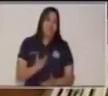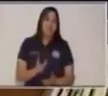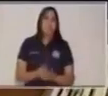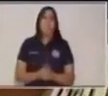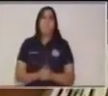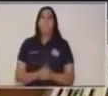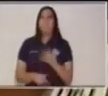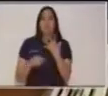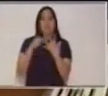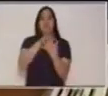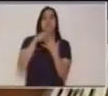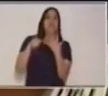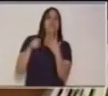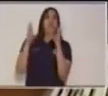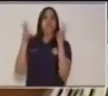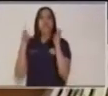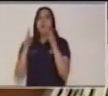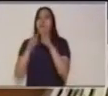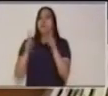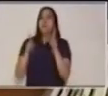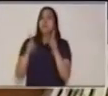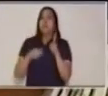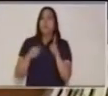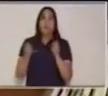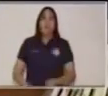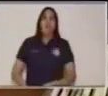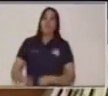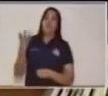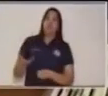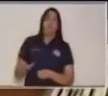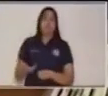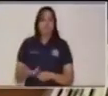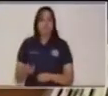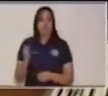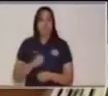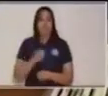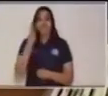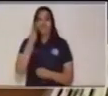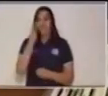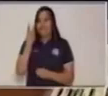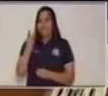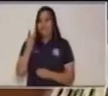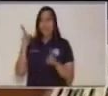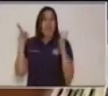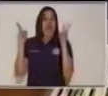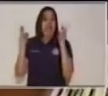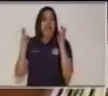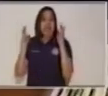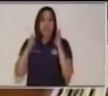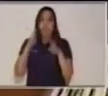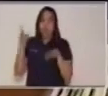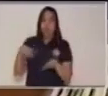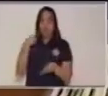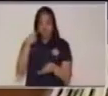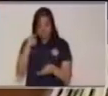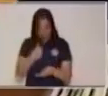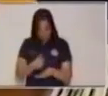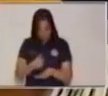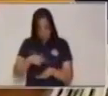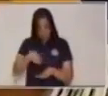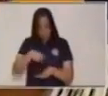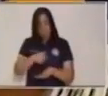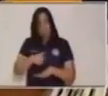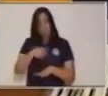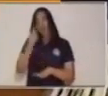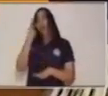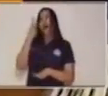cinco temas diferentes. Voy a lanzar el dado y el tema que quede arriba es el que vamos a utilizar